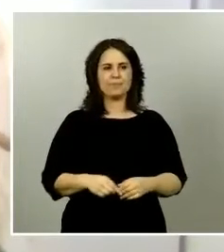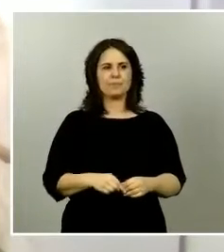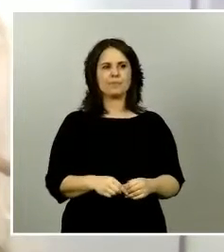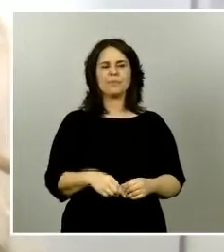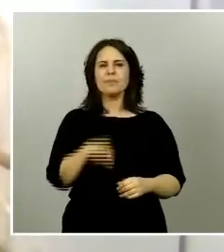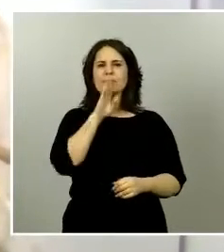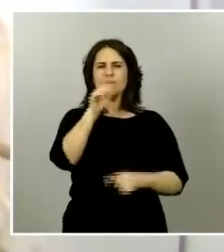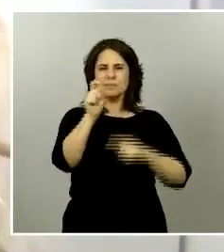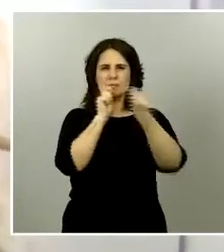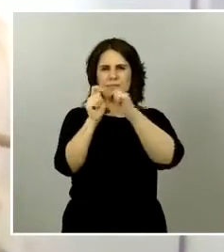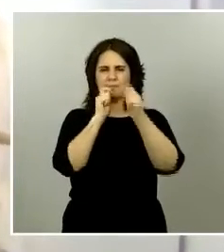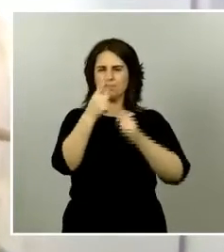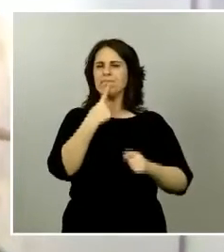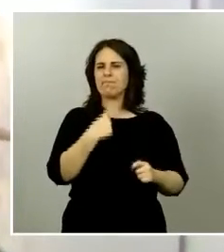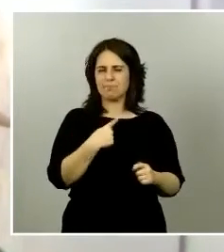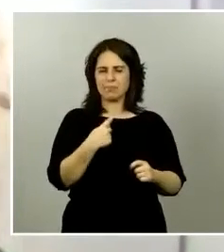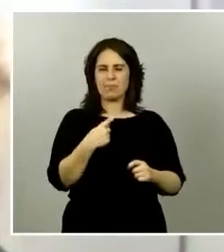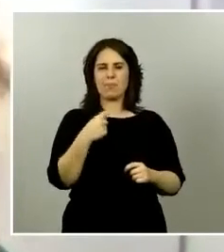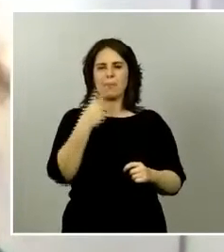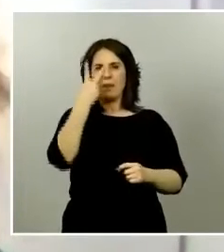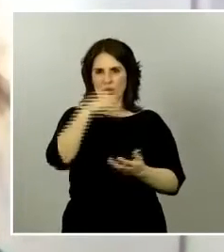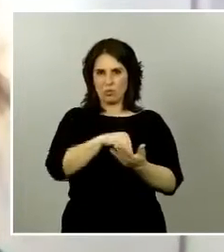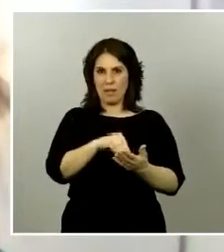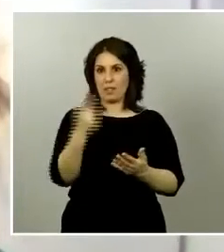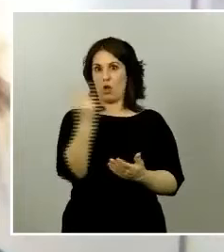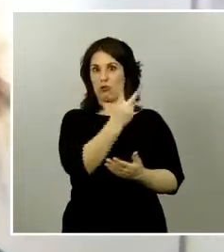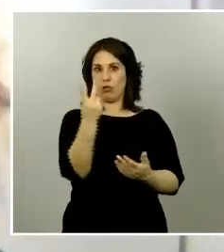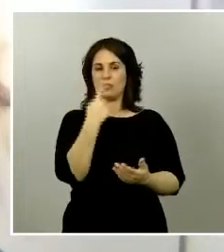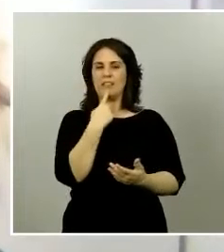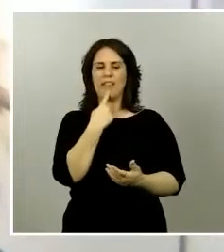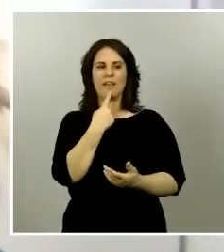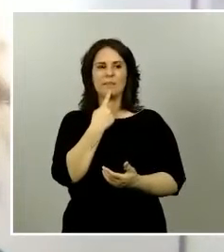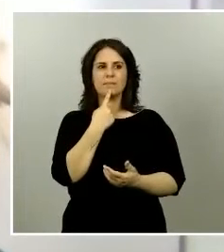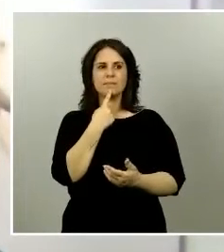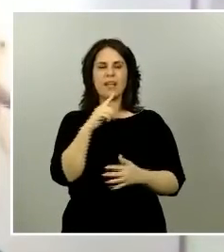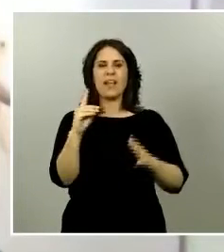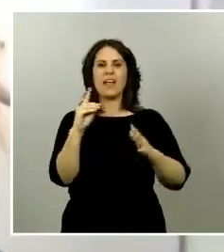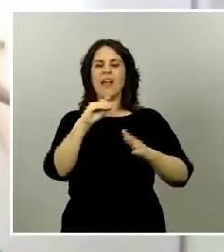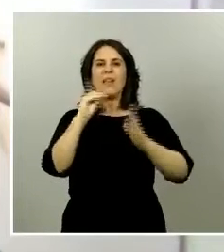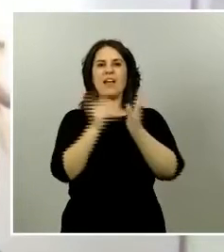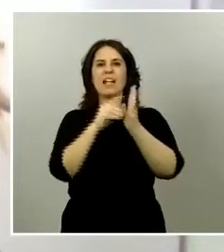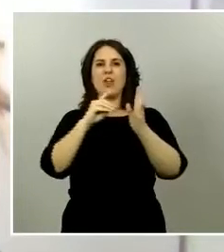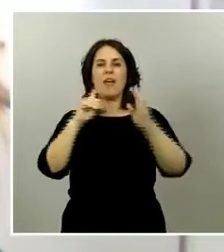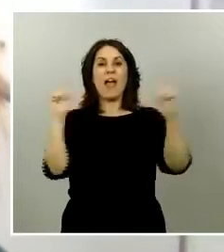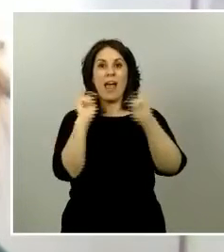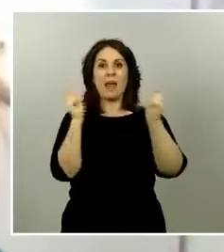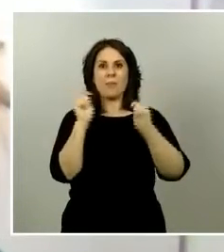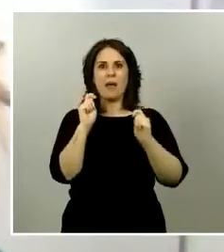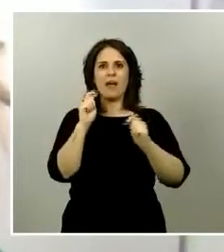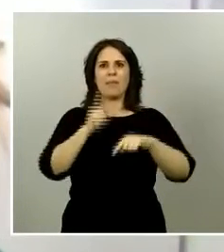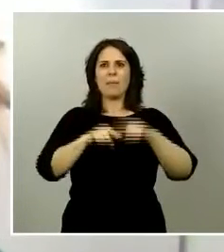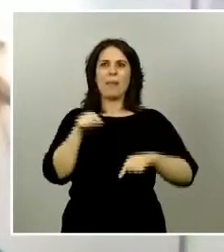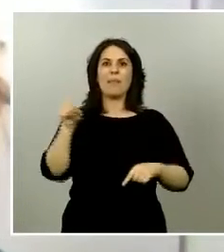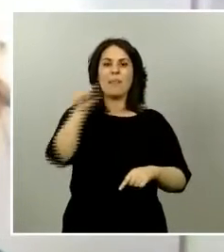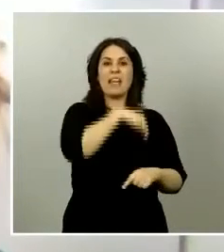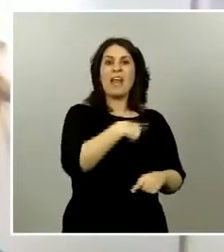lugar. También respecto a cuestiones que han dicho durante la rueda de prensa, han mencionado dos veces los dos ministros que el decreto de